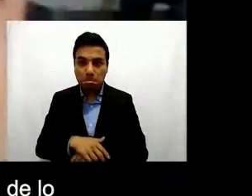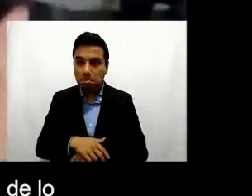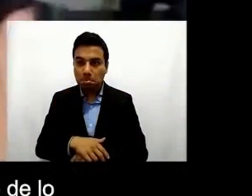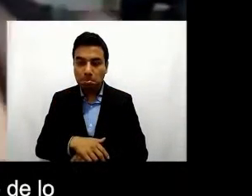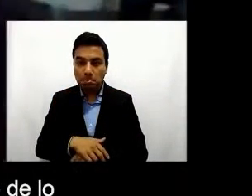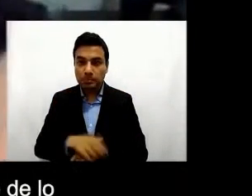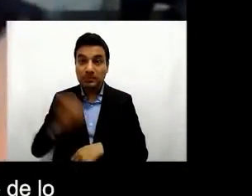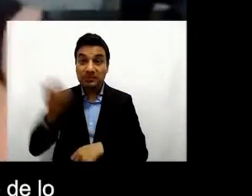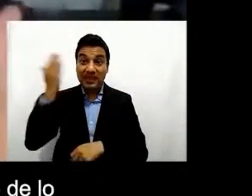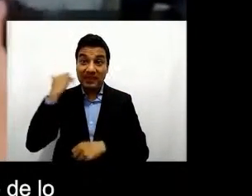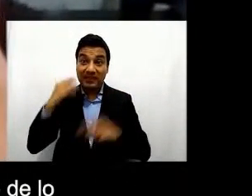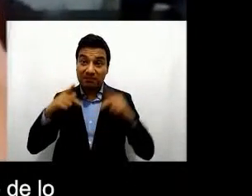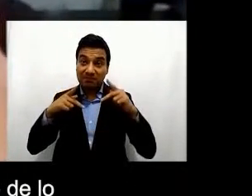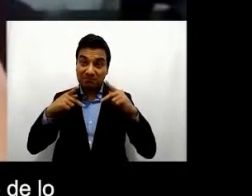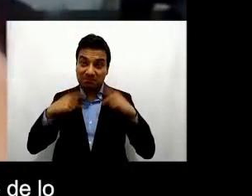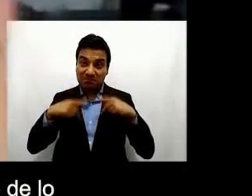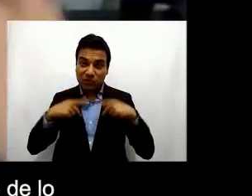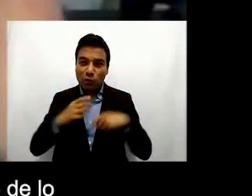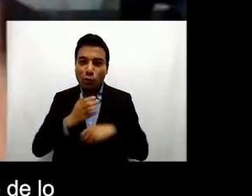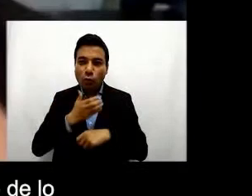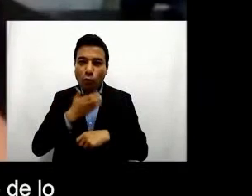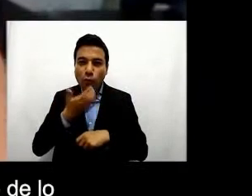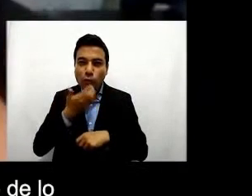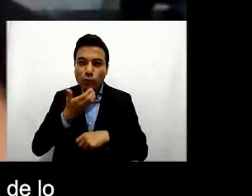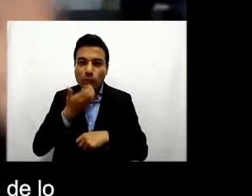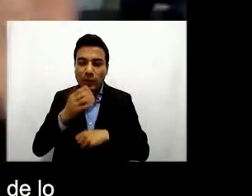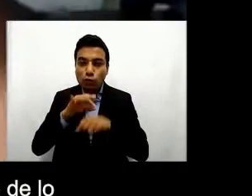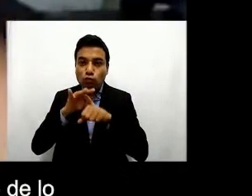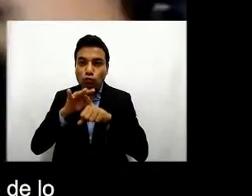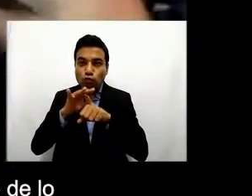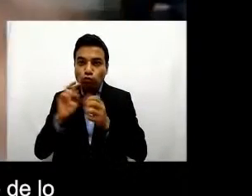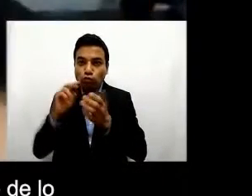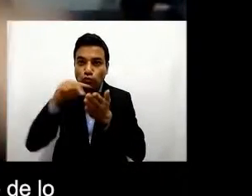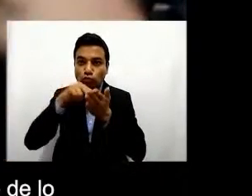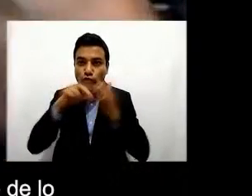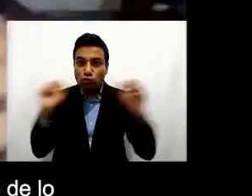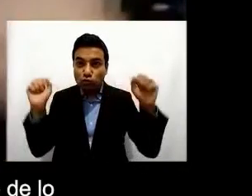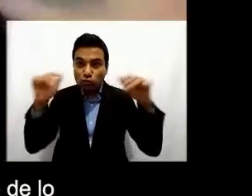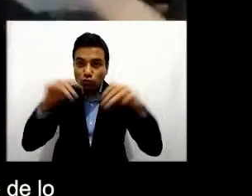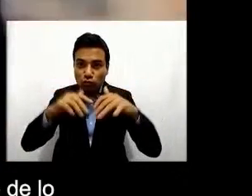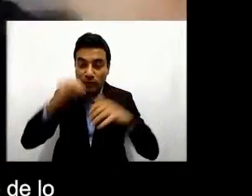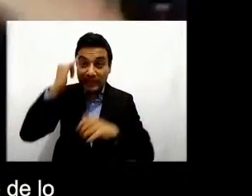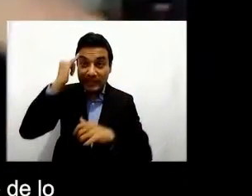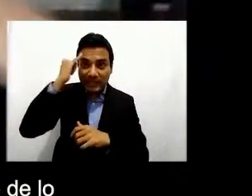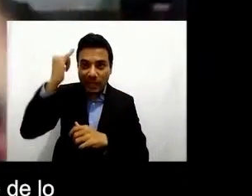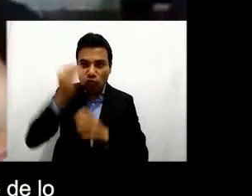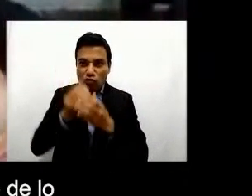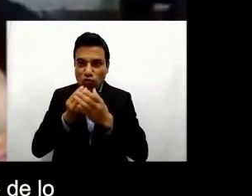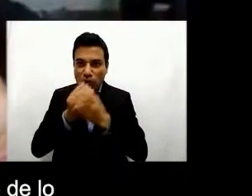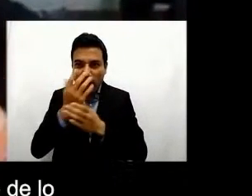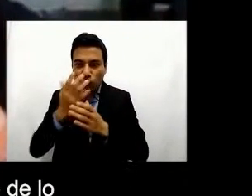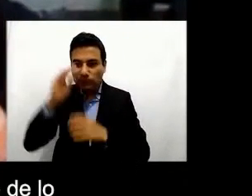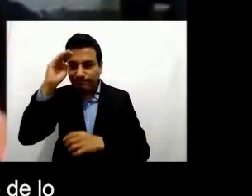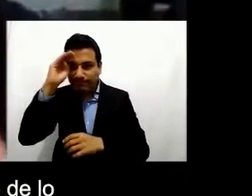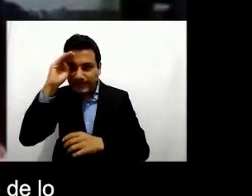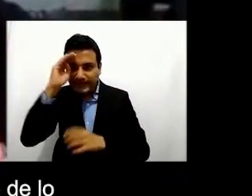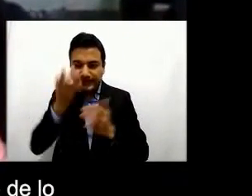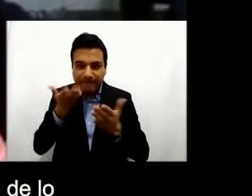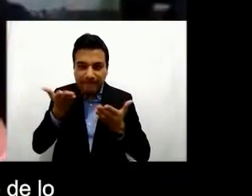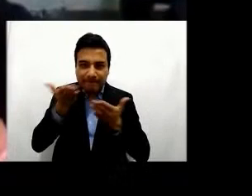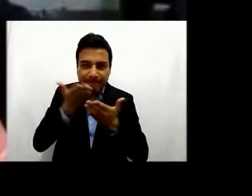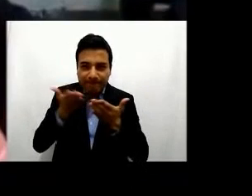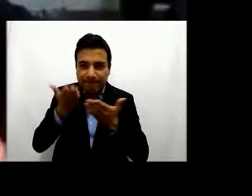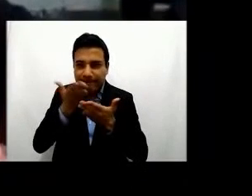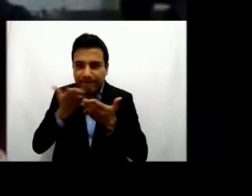a nivel presencial, ¿no? Lo rico, mucho creo que de lo rico, de innovar, de pensar, de ser creativos, a